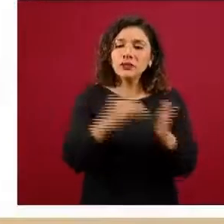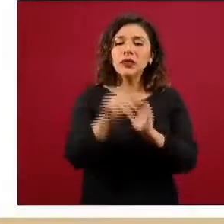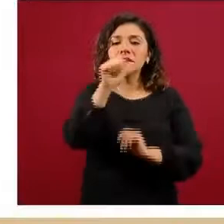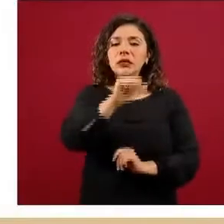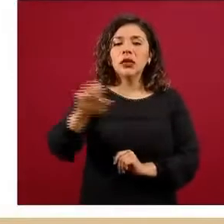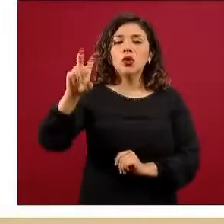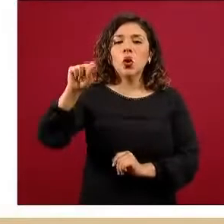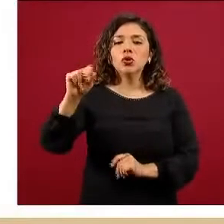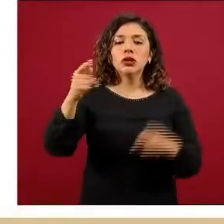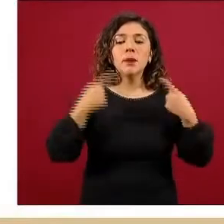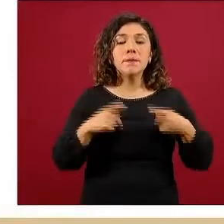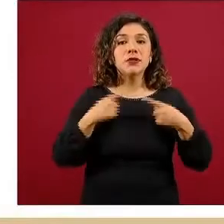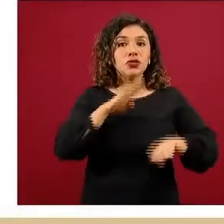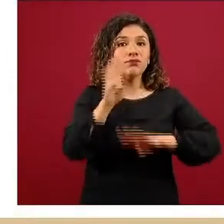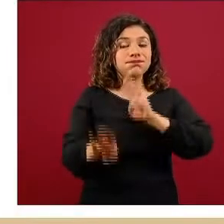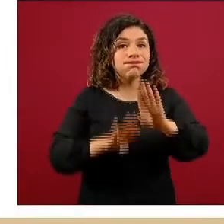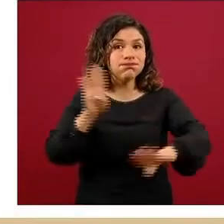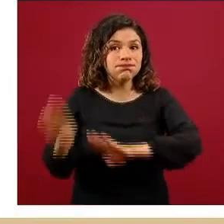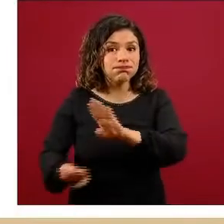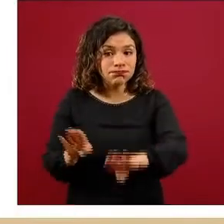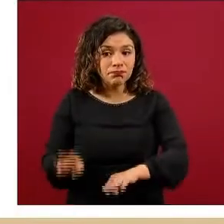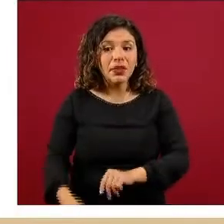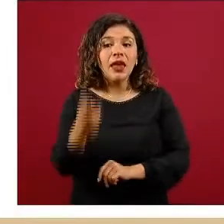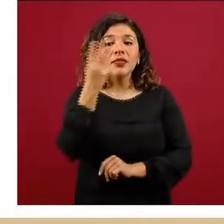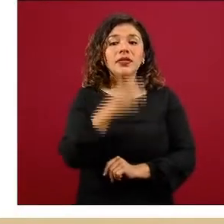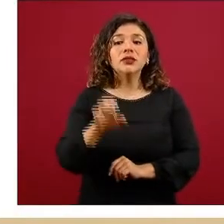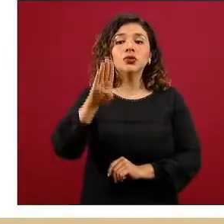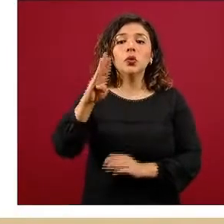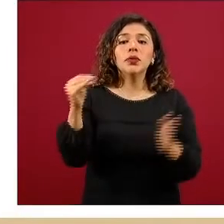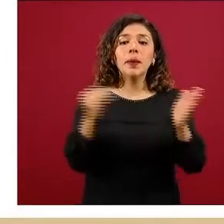43.680 defunciones y